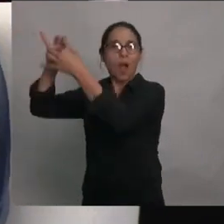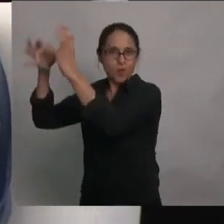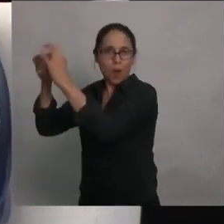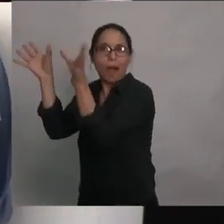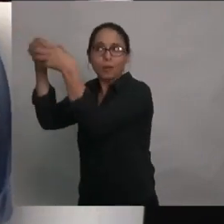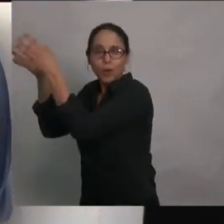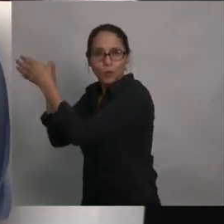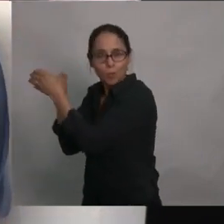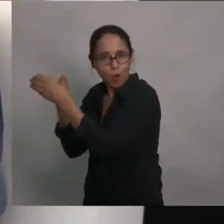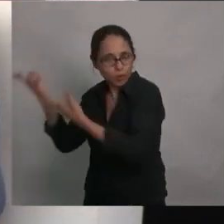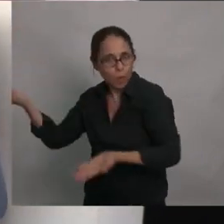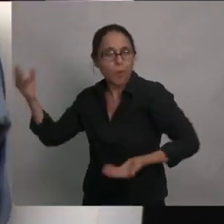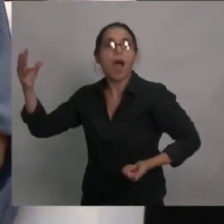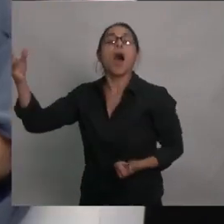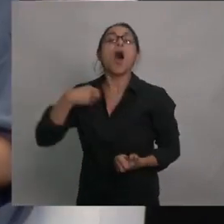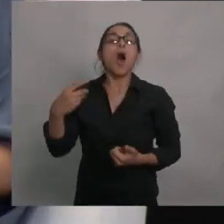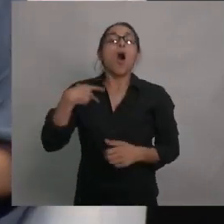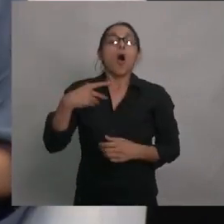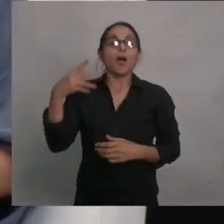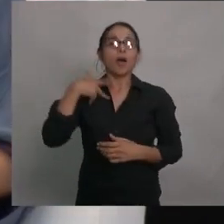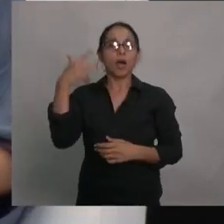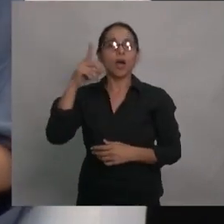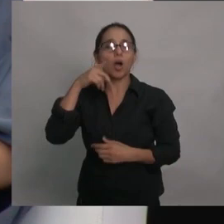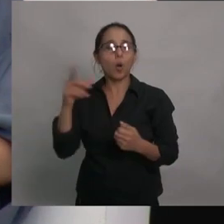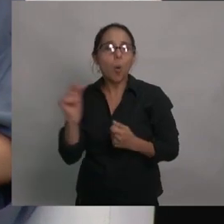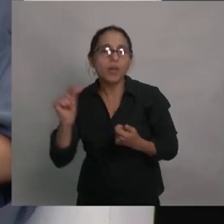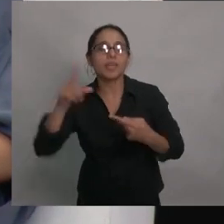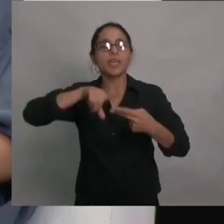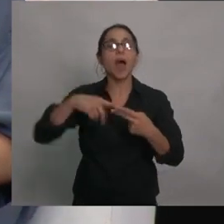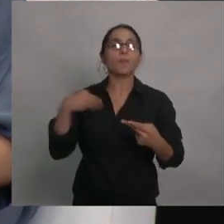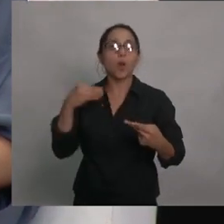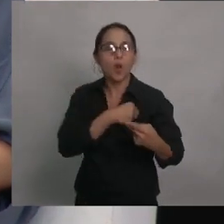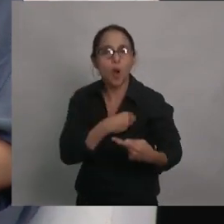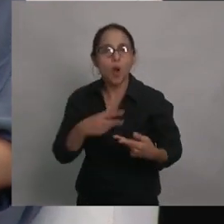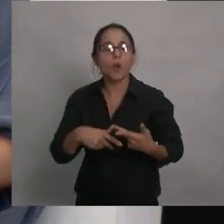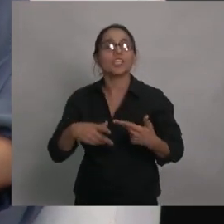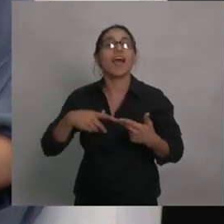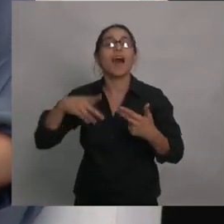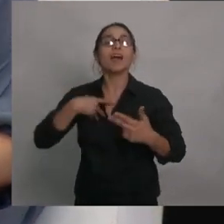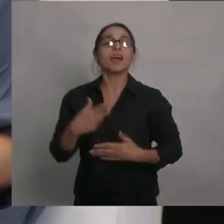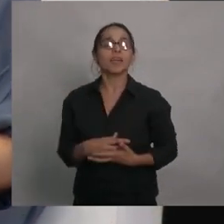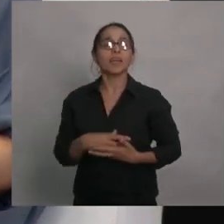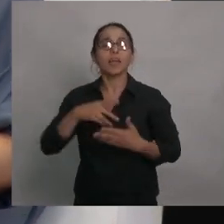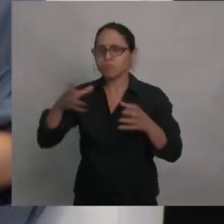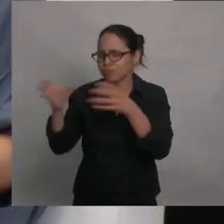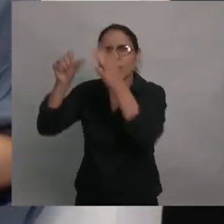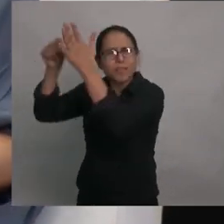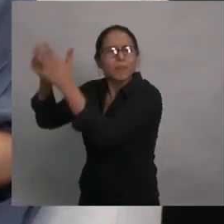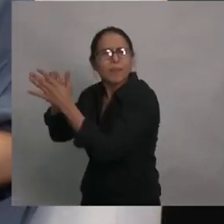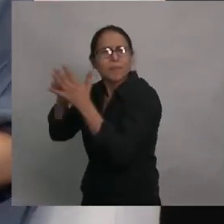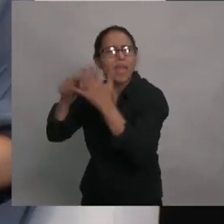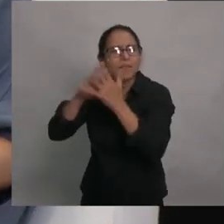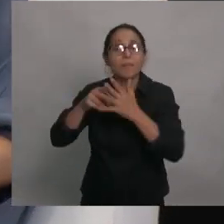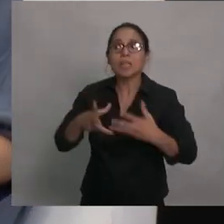Visegrad, Hungría, Polonia, República Checa y Eslovaquia, para formar una red internacional ultraderechista y nacionalista. Igual